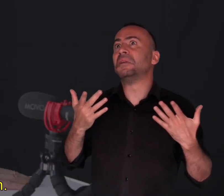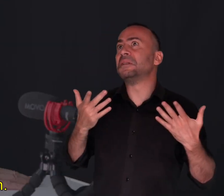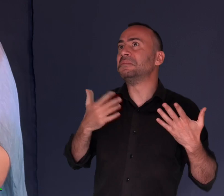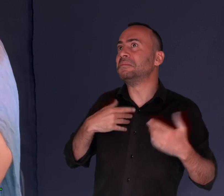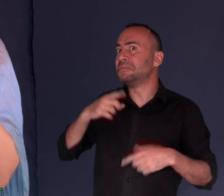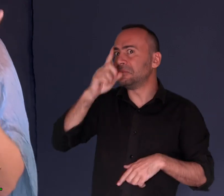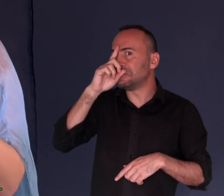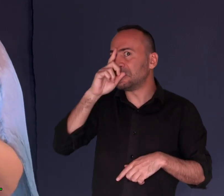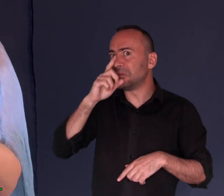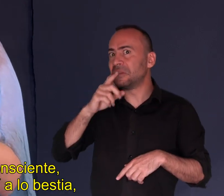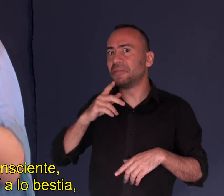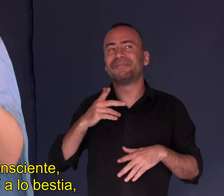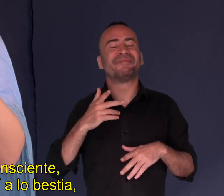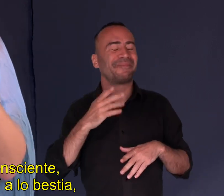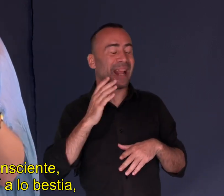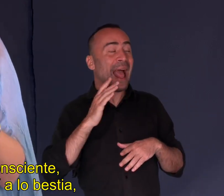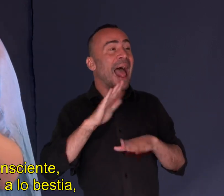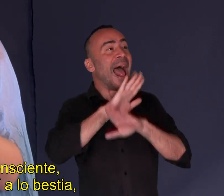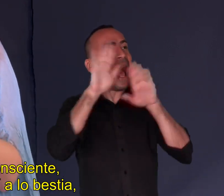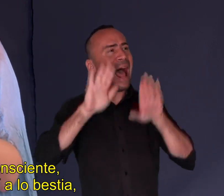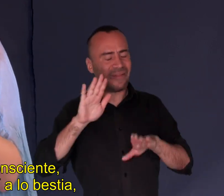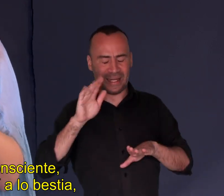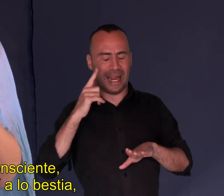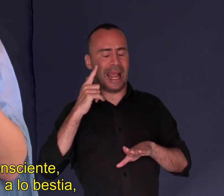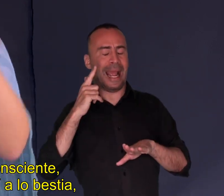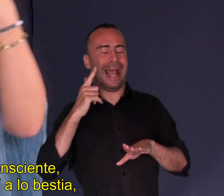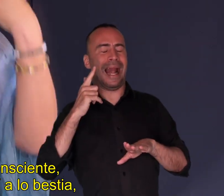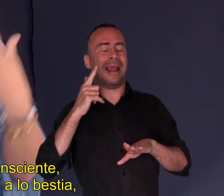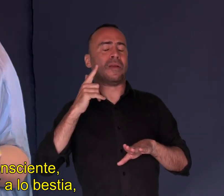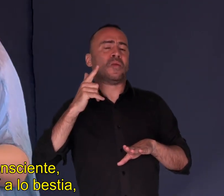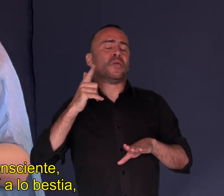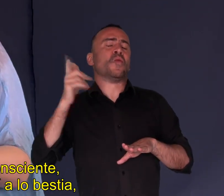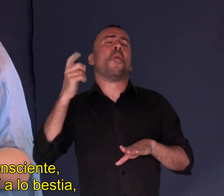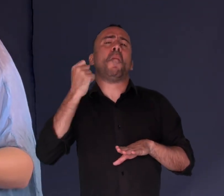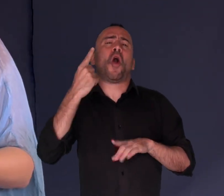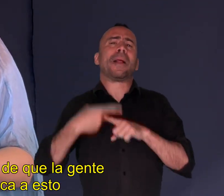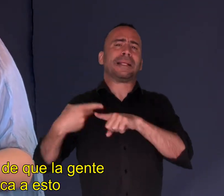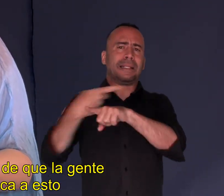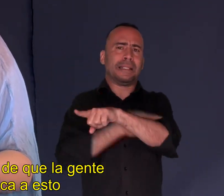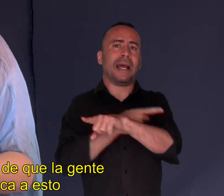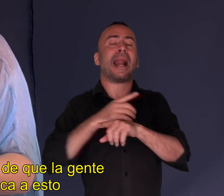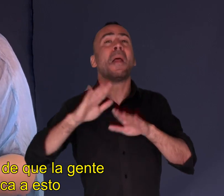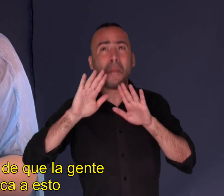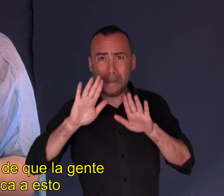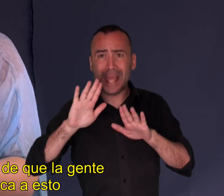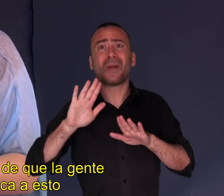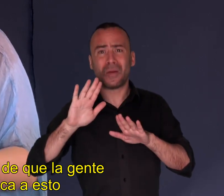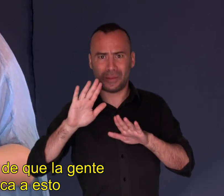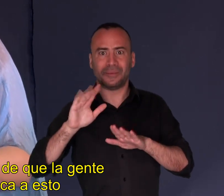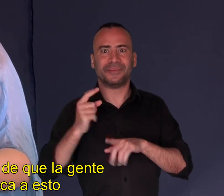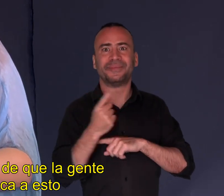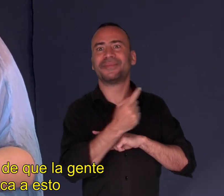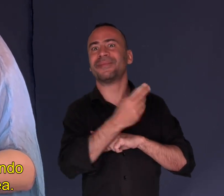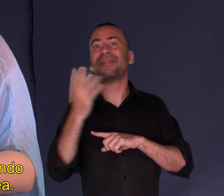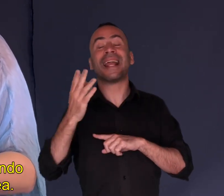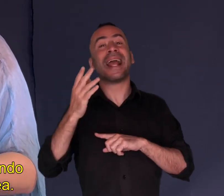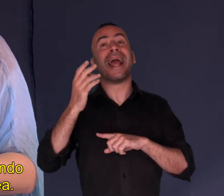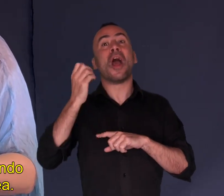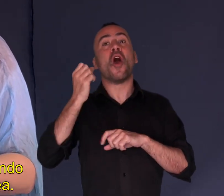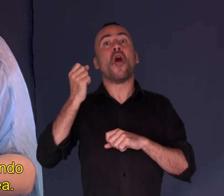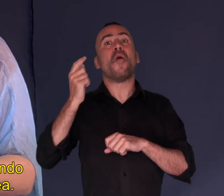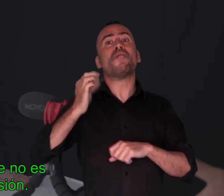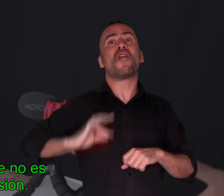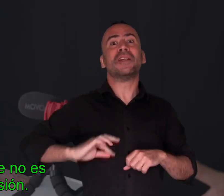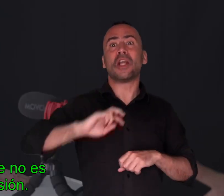Perdón no sé pero no era consciente que no tn así a la Ob bestia pero sí te das cuenta de que la gente que no se dedica a Esto va